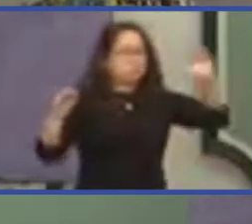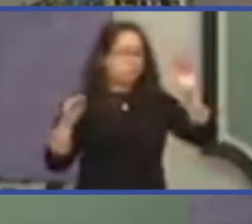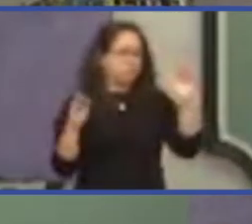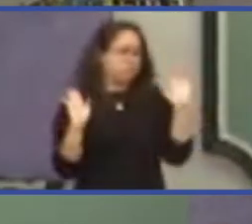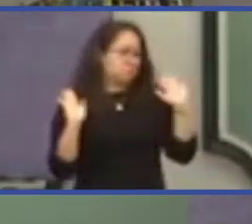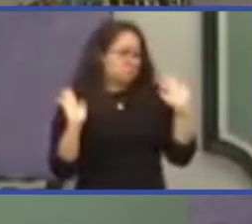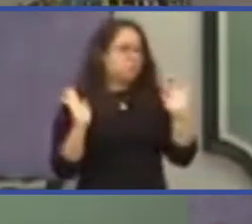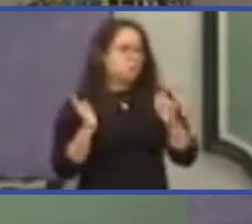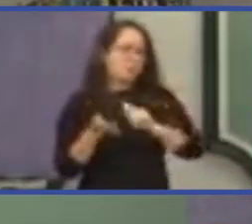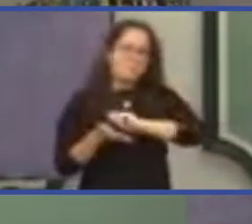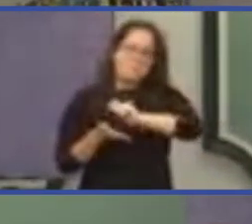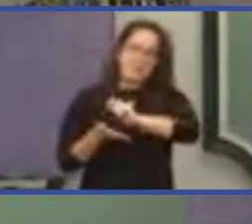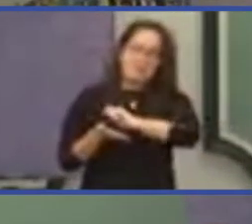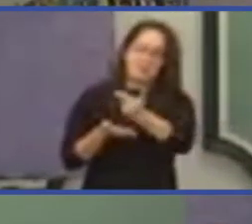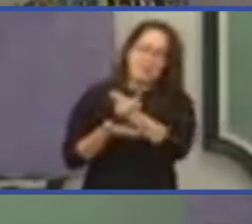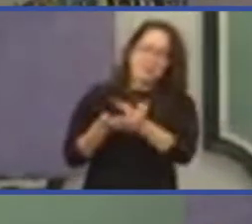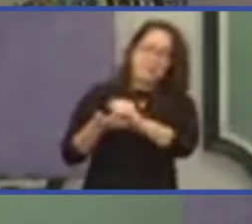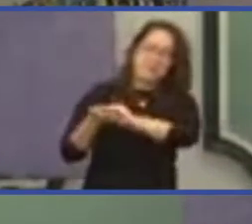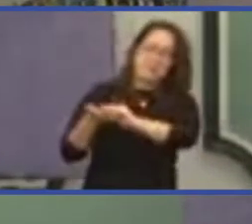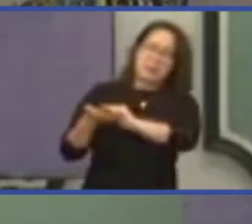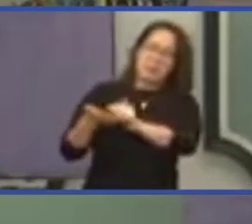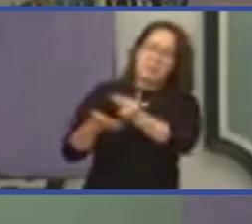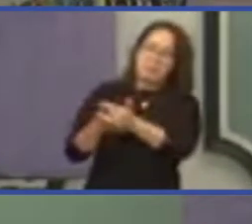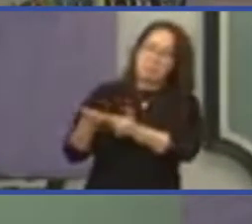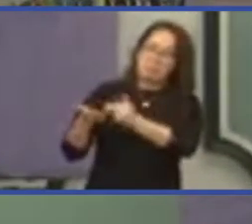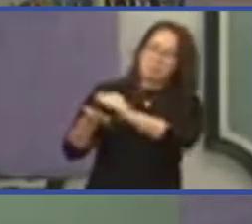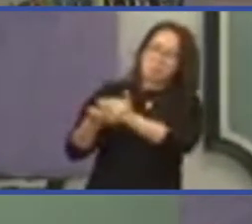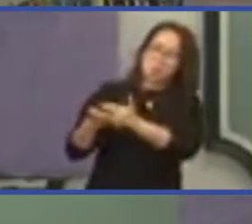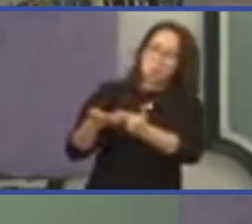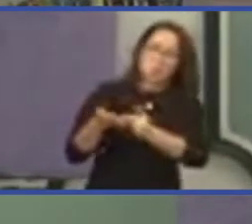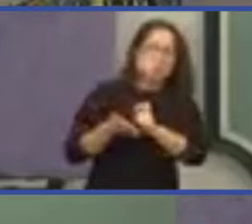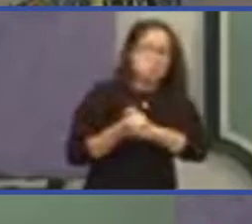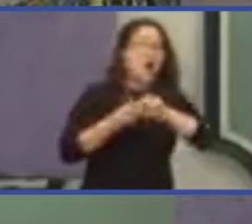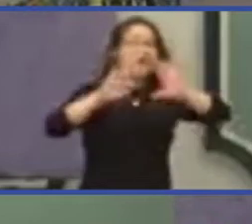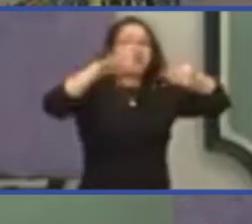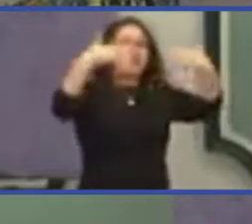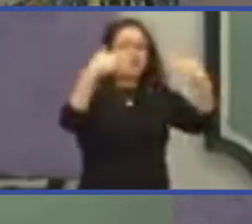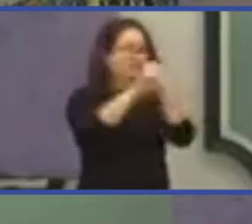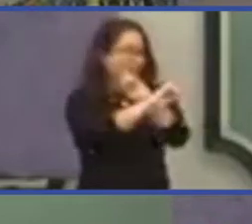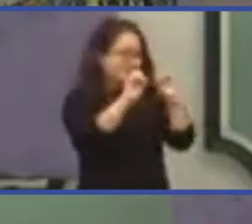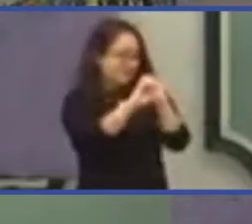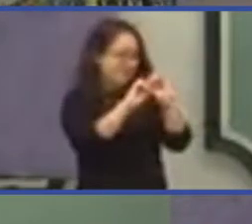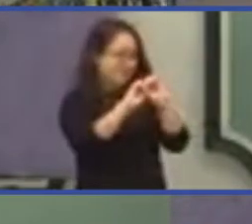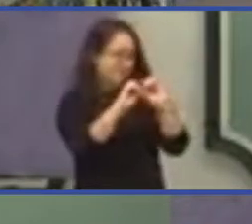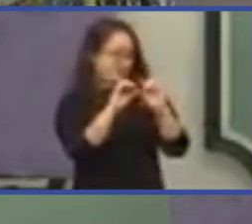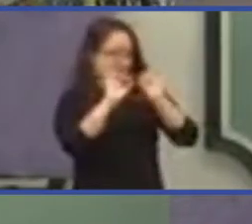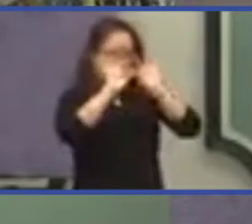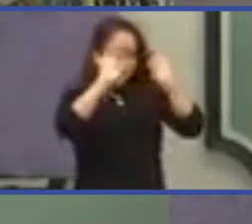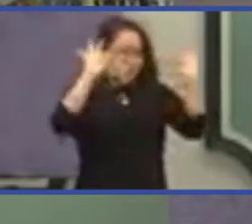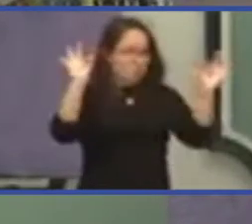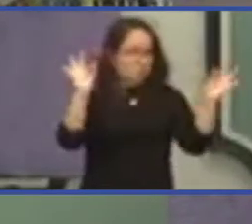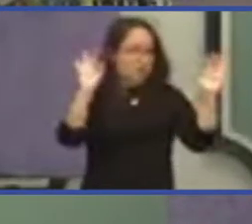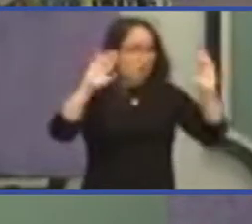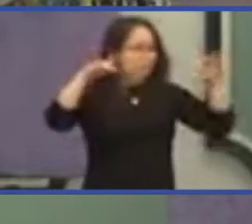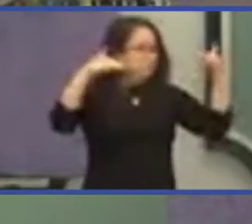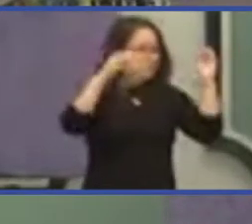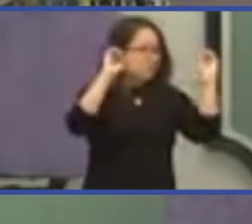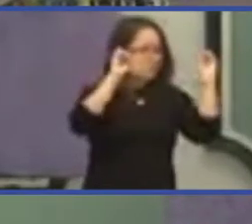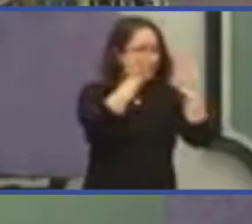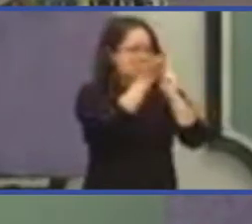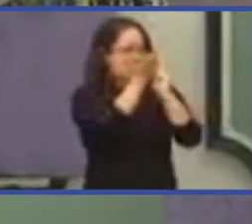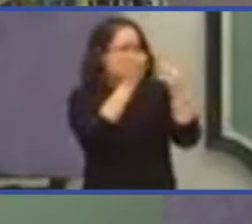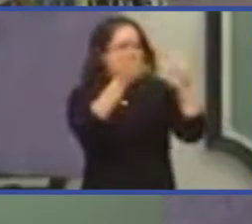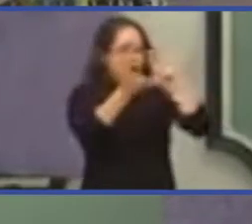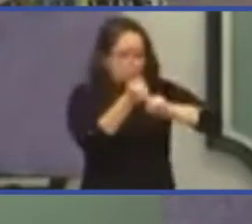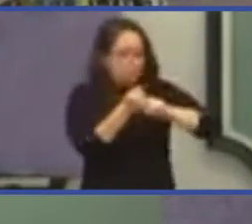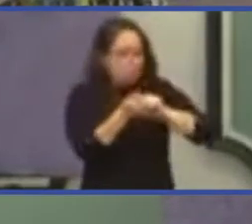círculo y la parte de afuera del círculo queda sin pintar y tendrían que usar una pluma tal vez de